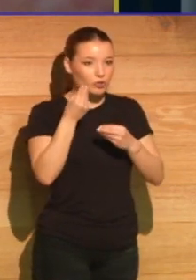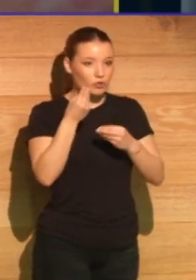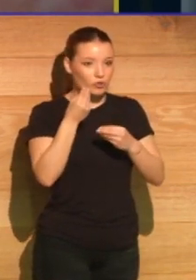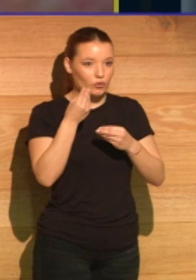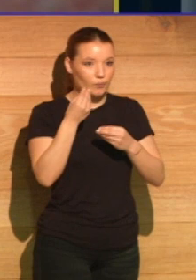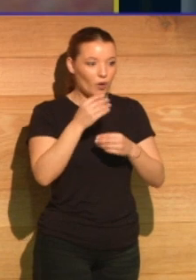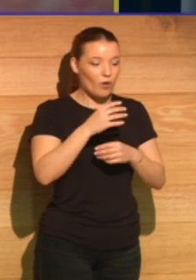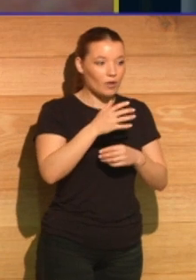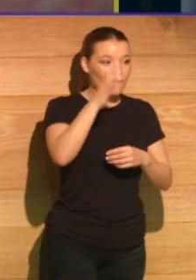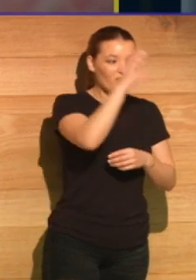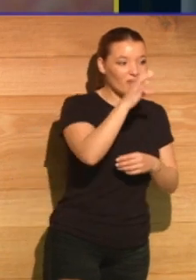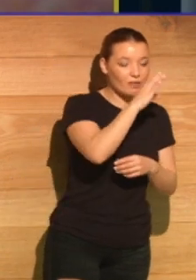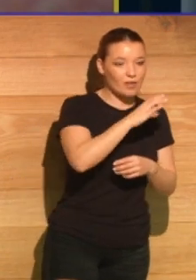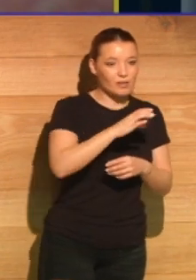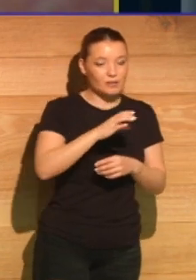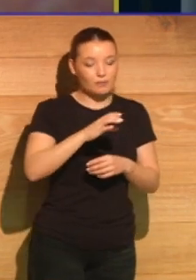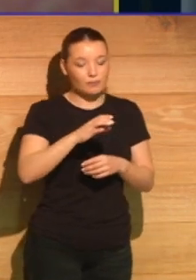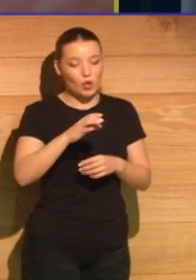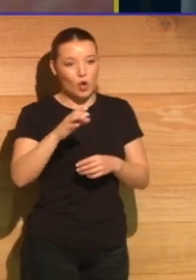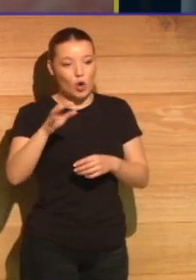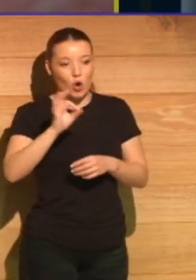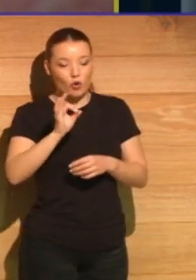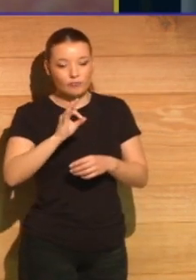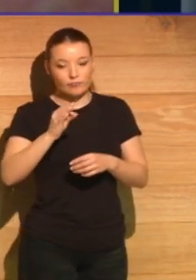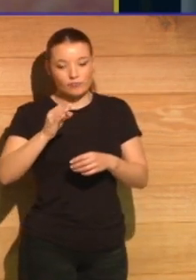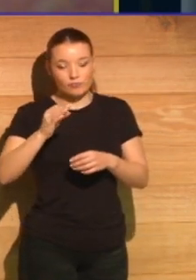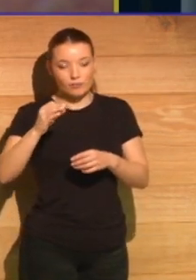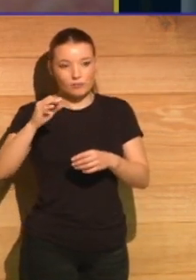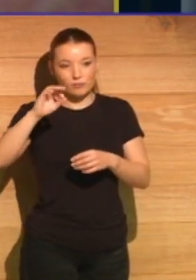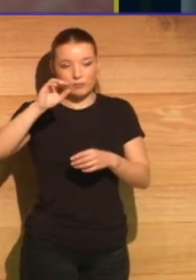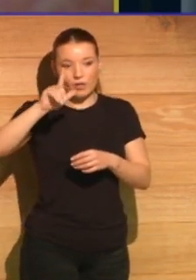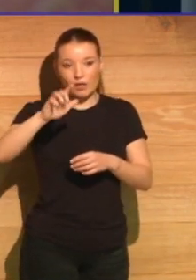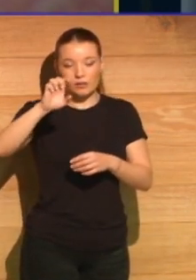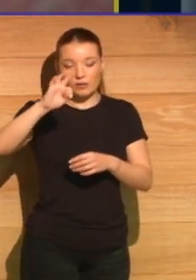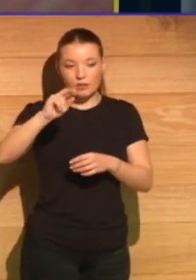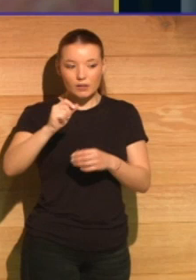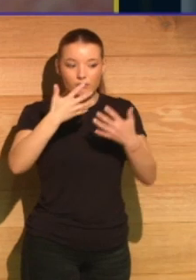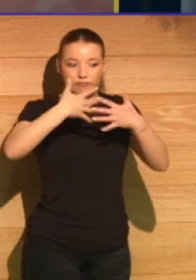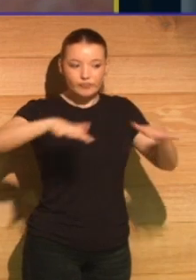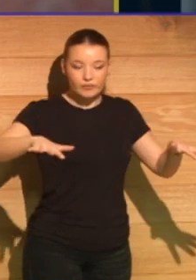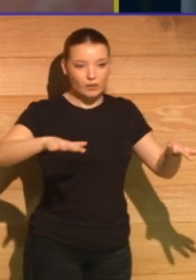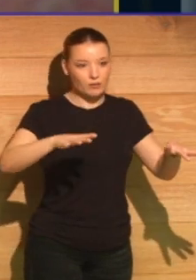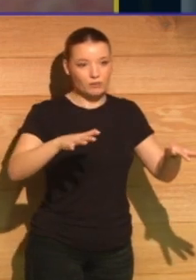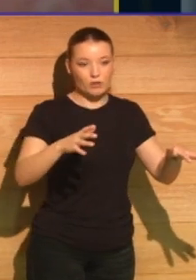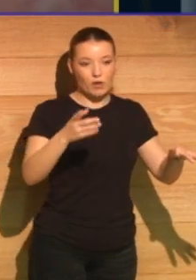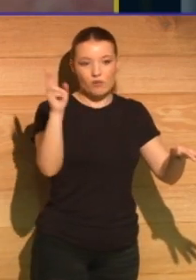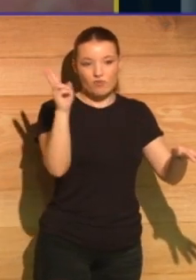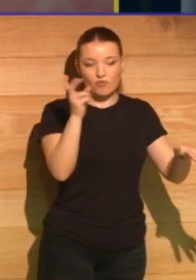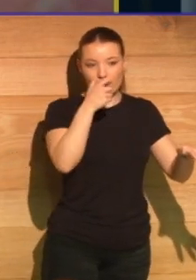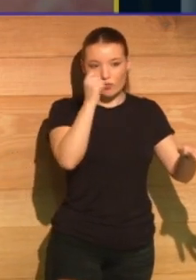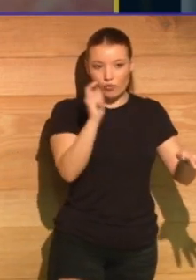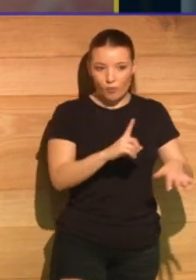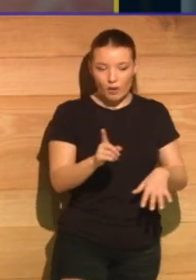utilidad académica. El conocimiento es verdad que en muchos casos es muy profundo y es